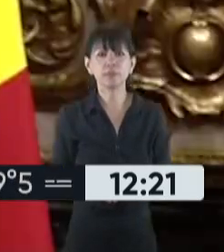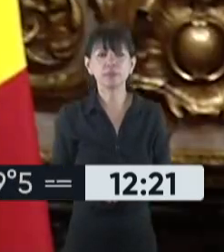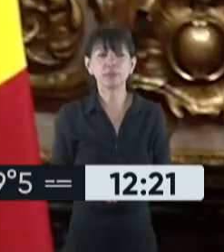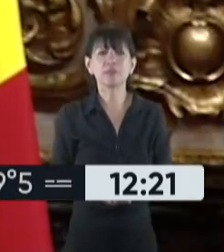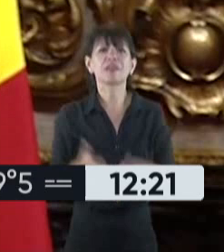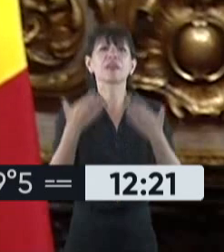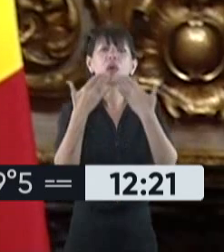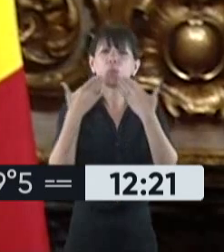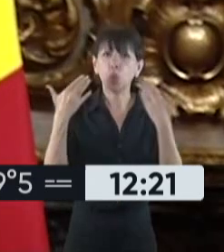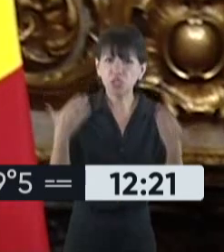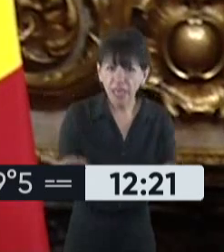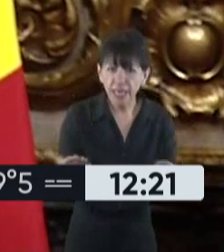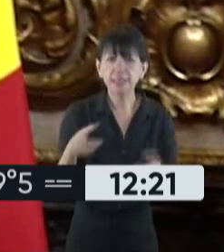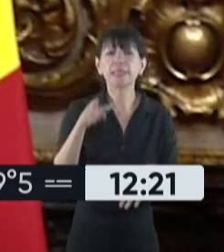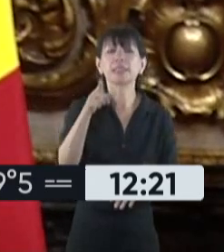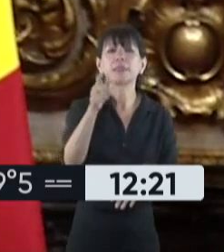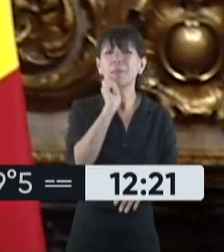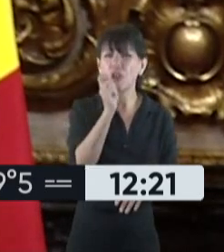Muchas gracias por la pregunta.